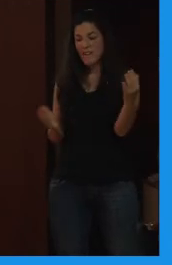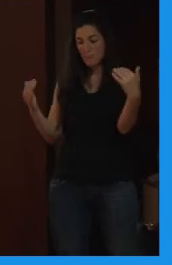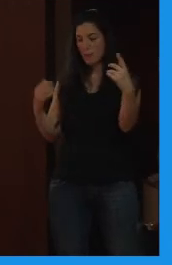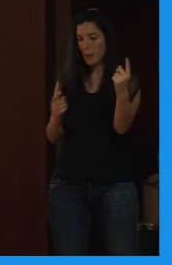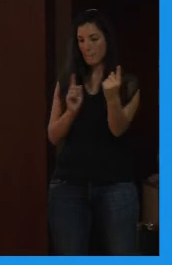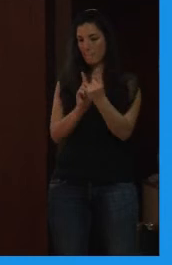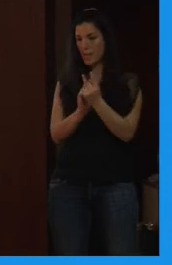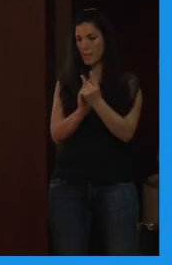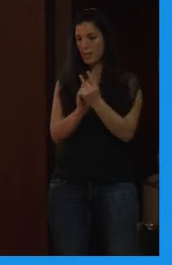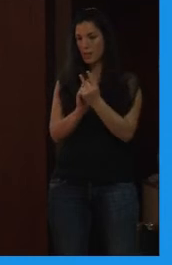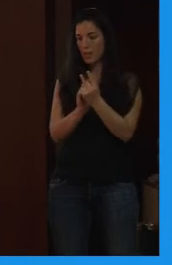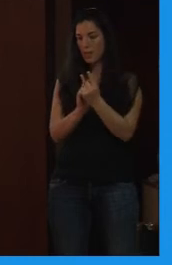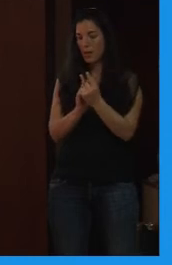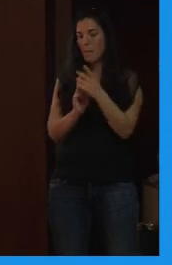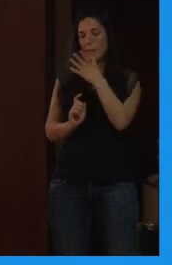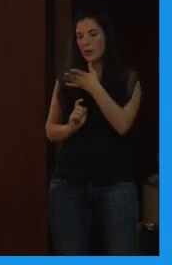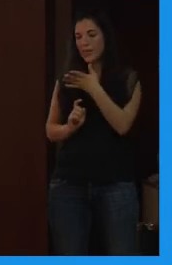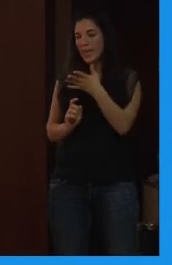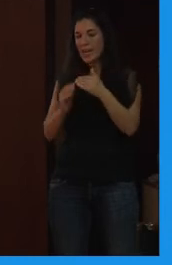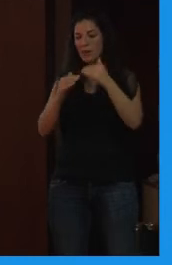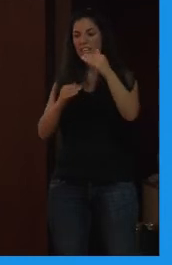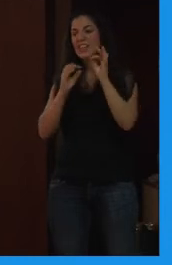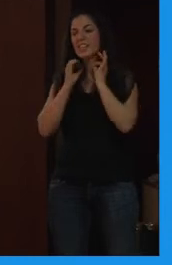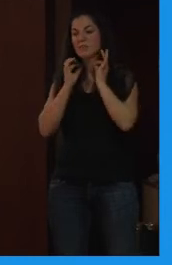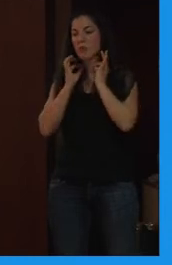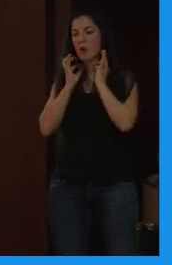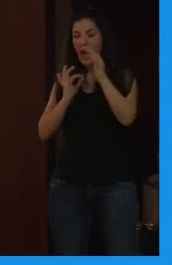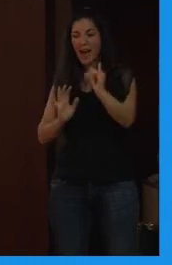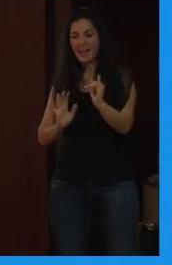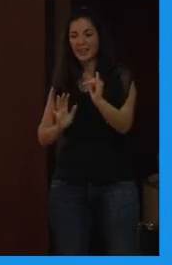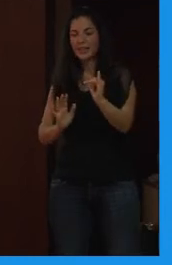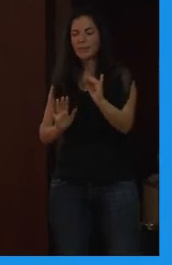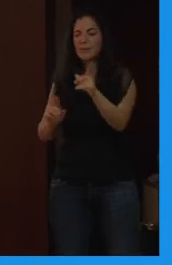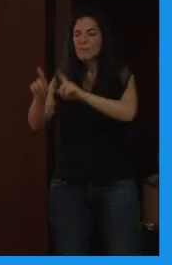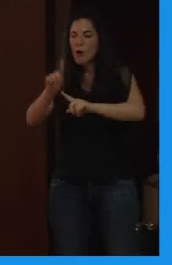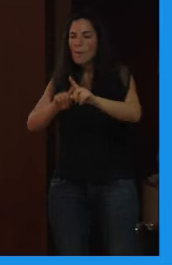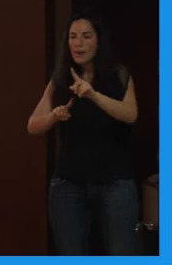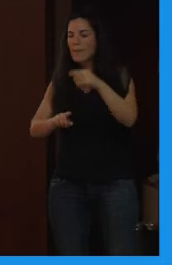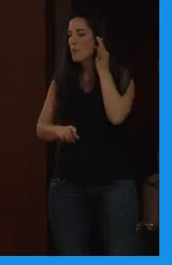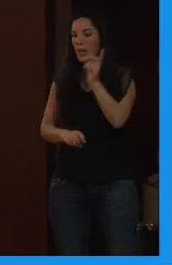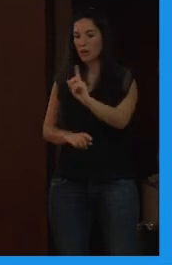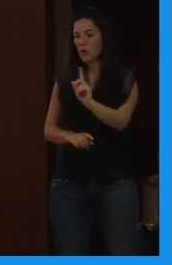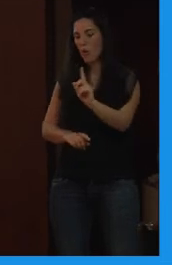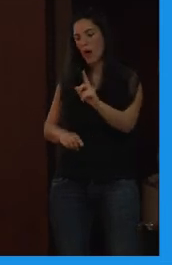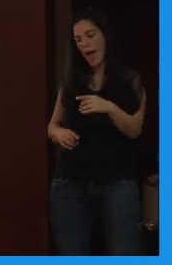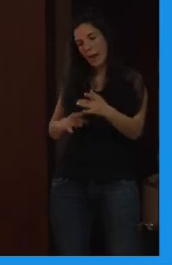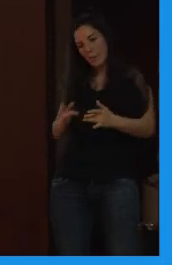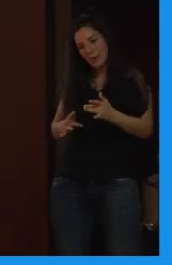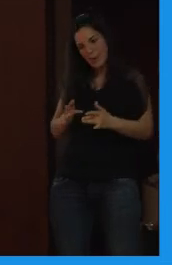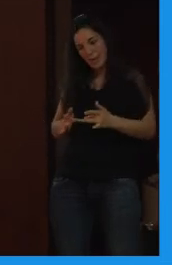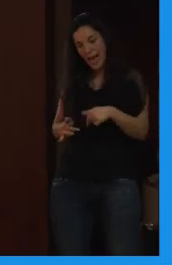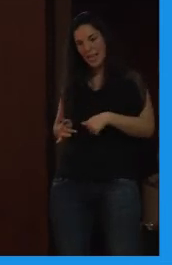es el hipotiroidismo subclínico, que recibe tratamiento no por la mujer, sino por el bebé, porque el bebé depende de hormona